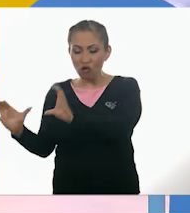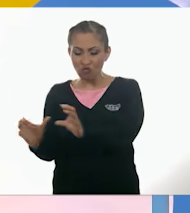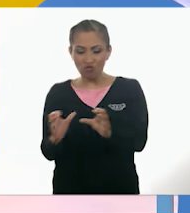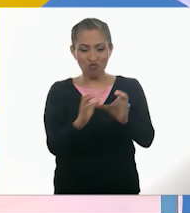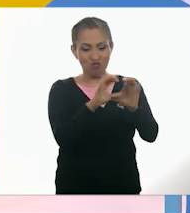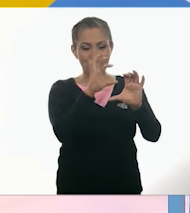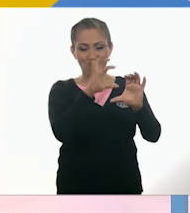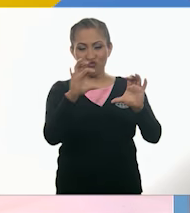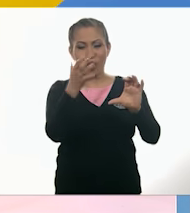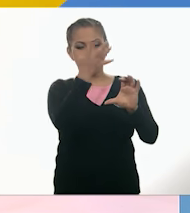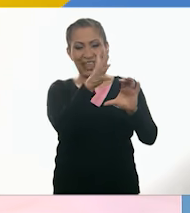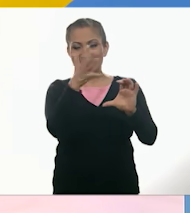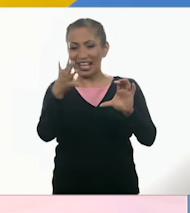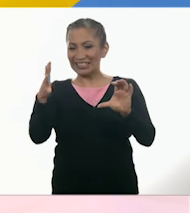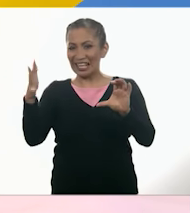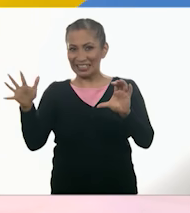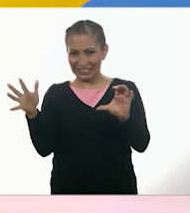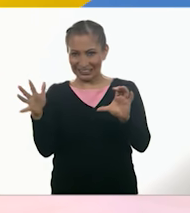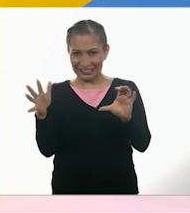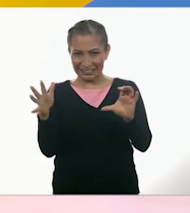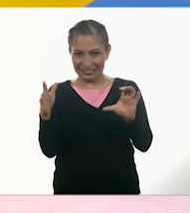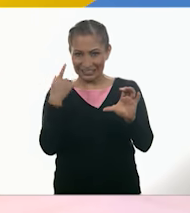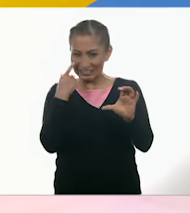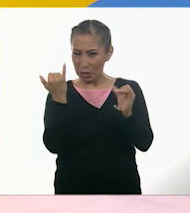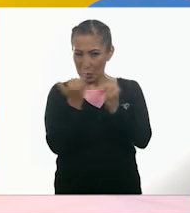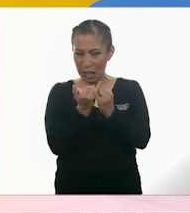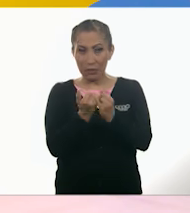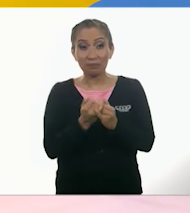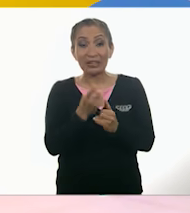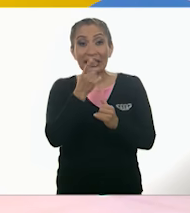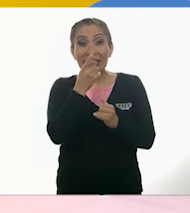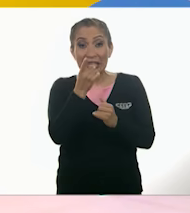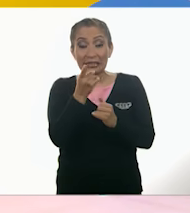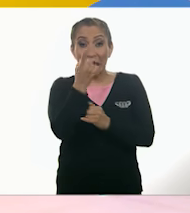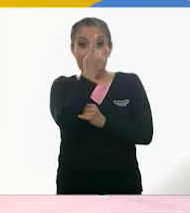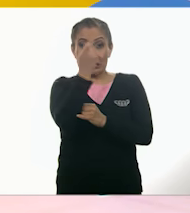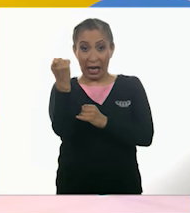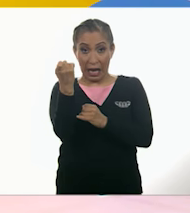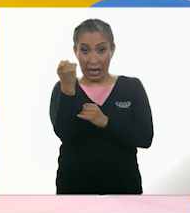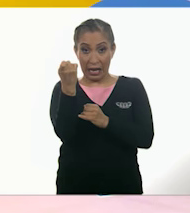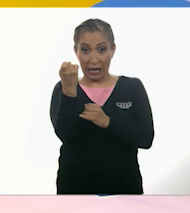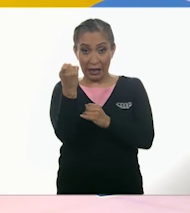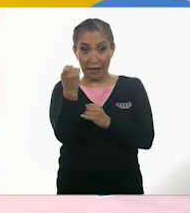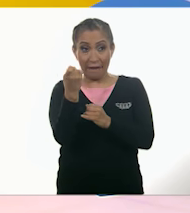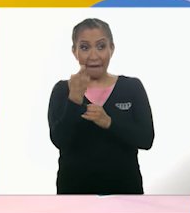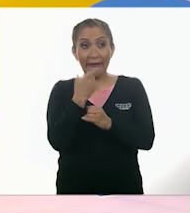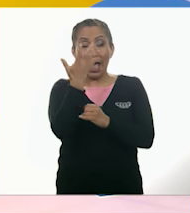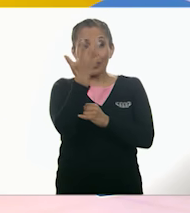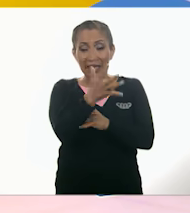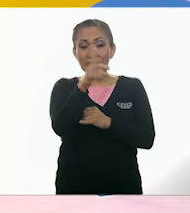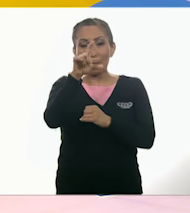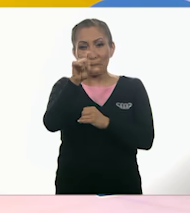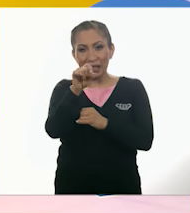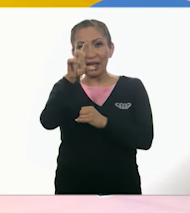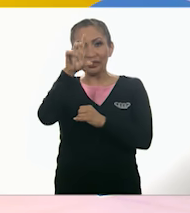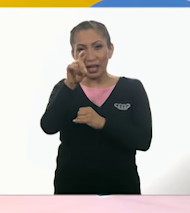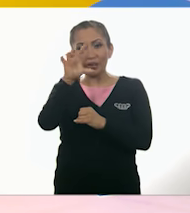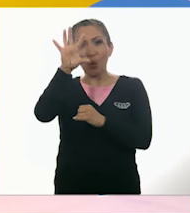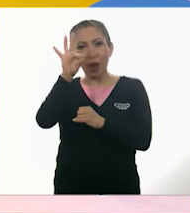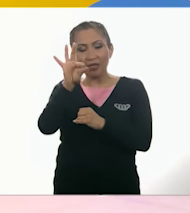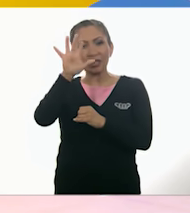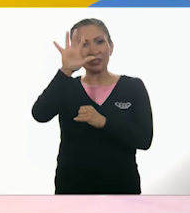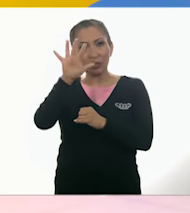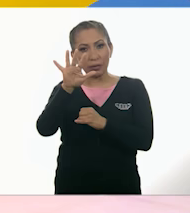estas. Okay. Ok, voy a cambiarlas. Ahora, dice que tengo 100, compruebo, 10, 20, 30,